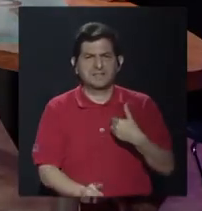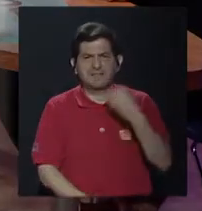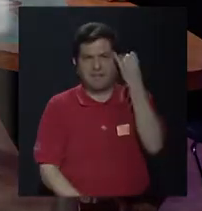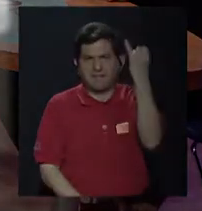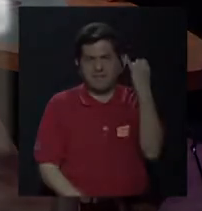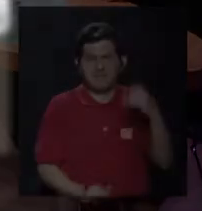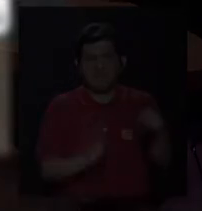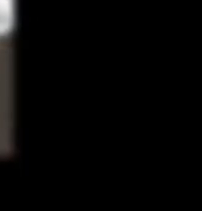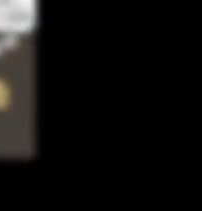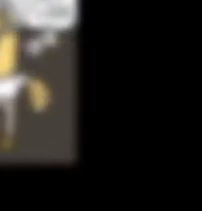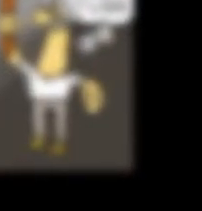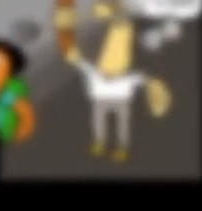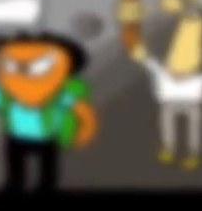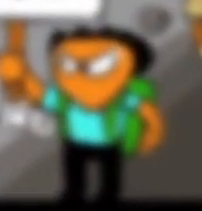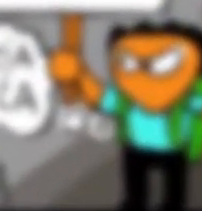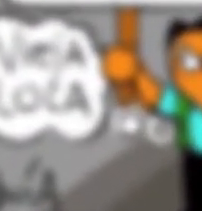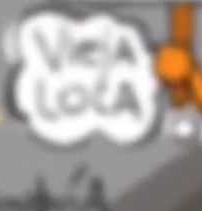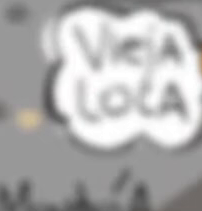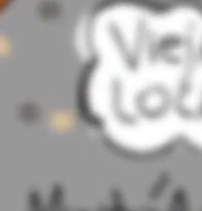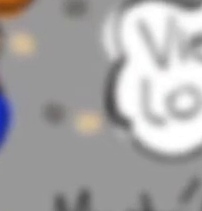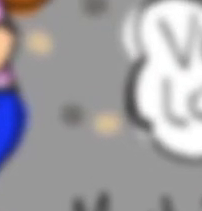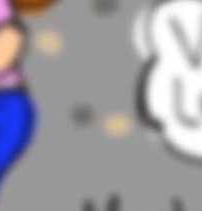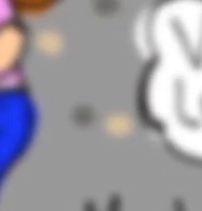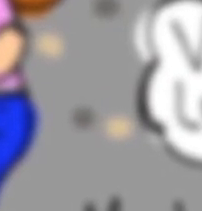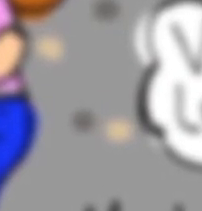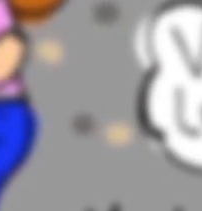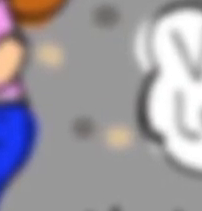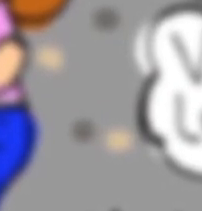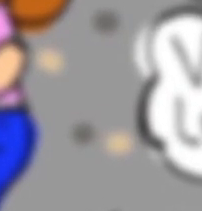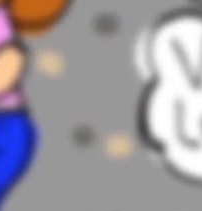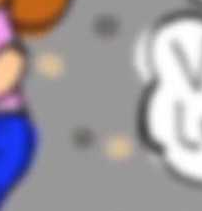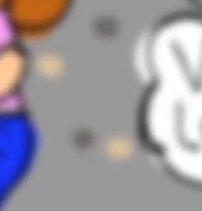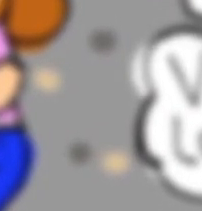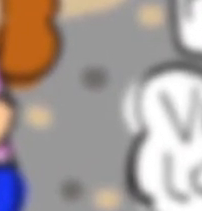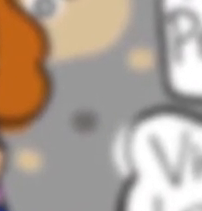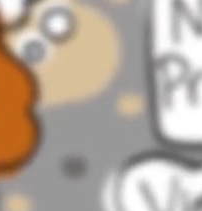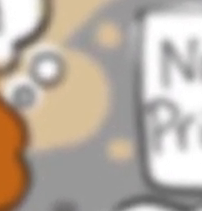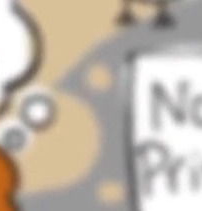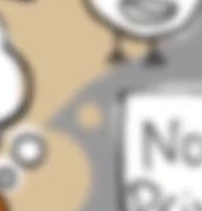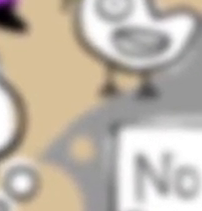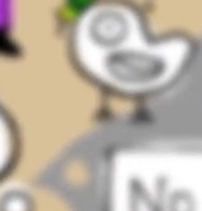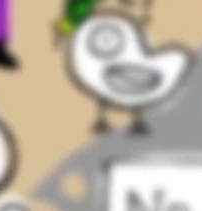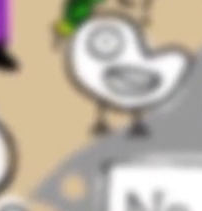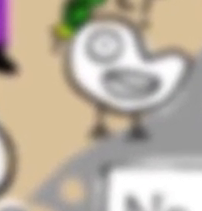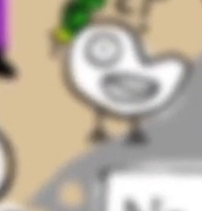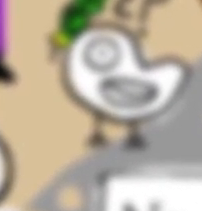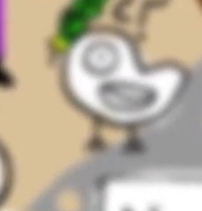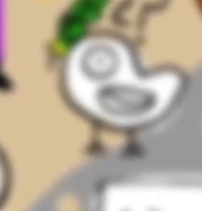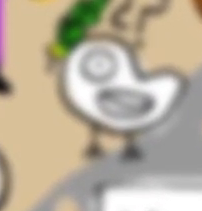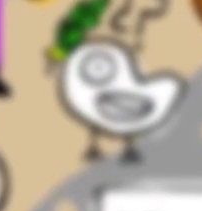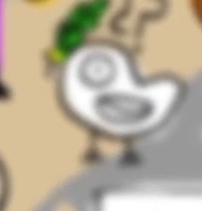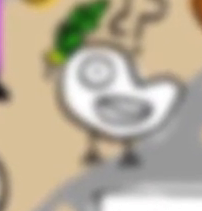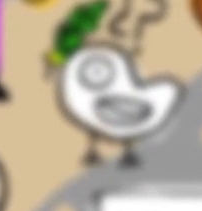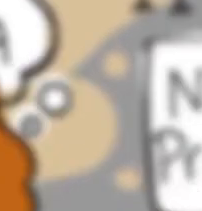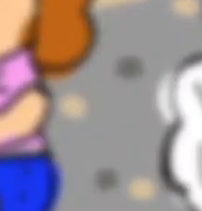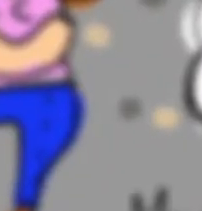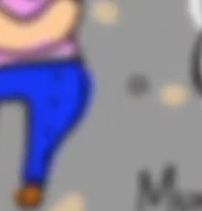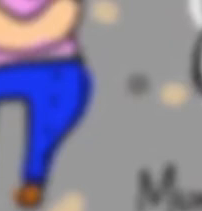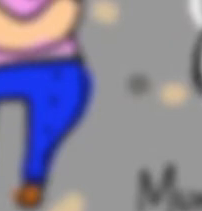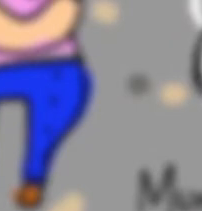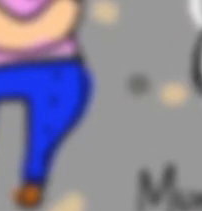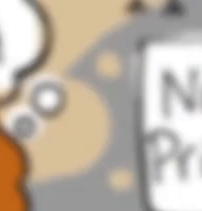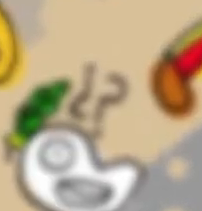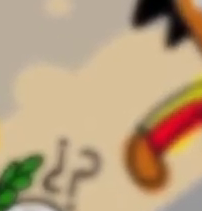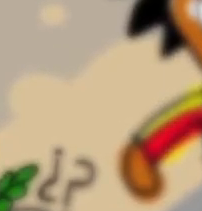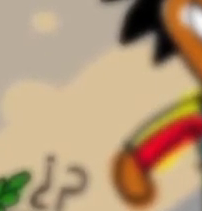Sí, eran como prejuicios entre unos y otros. Es decir, uy, este que chancletudo, o esta, no sé qué, ¿verdad? Entonces